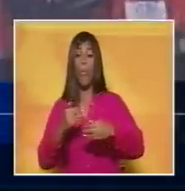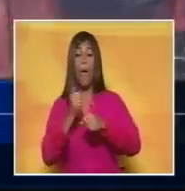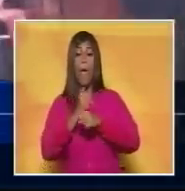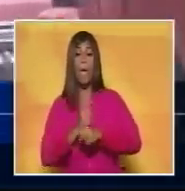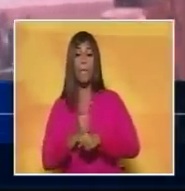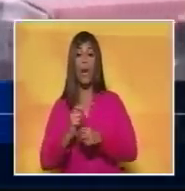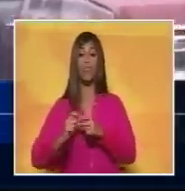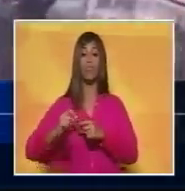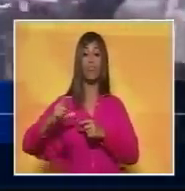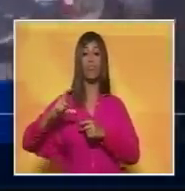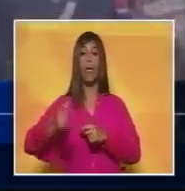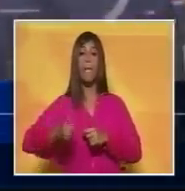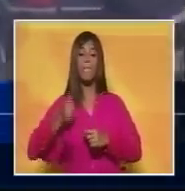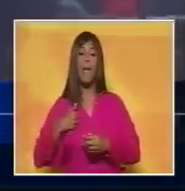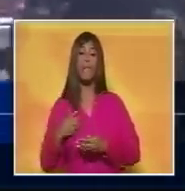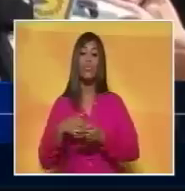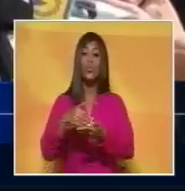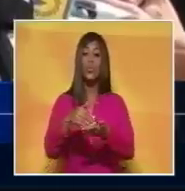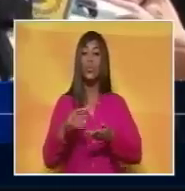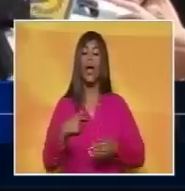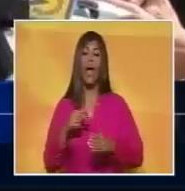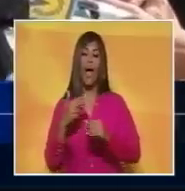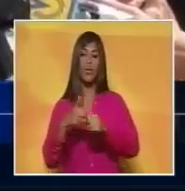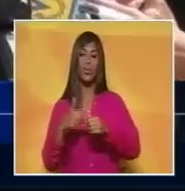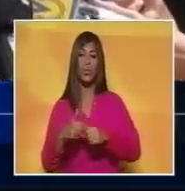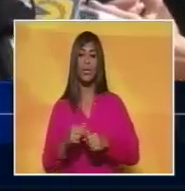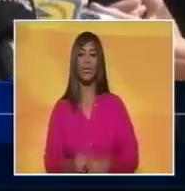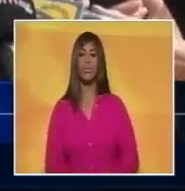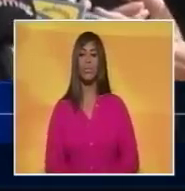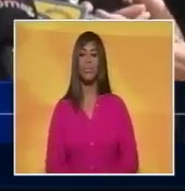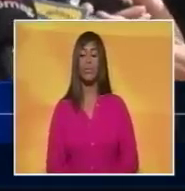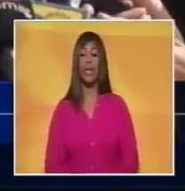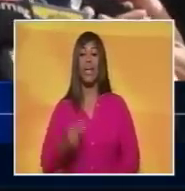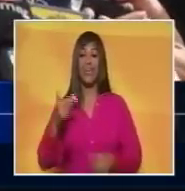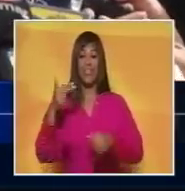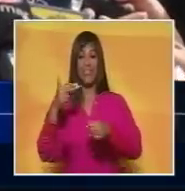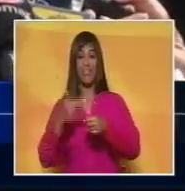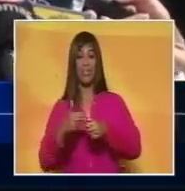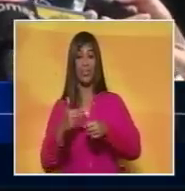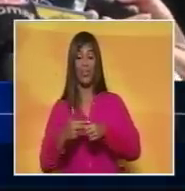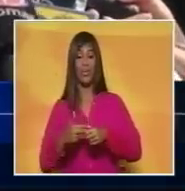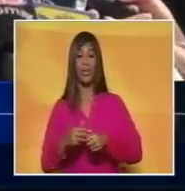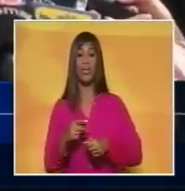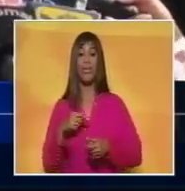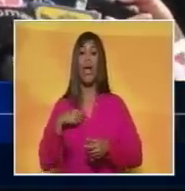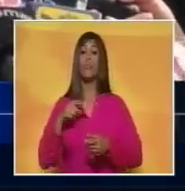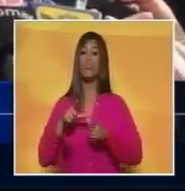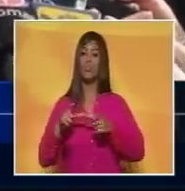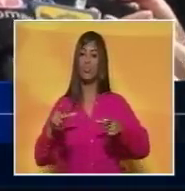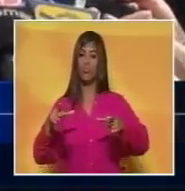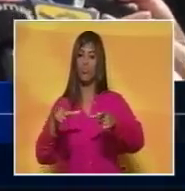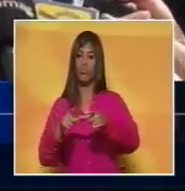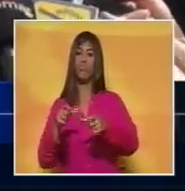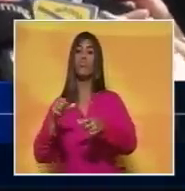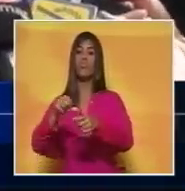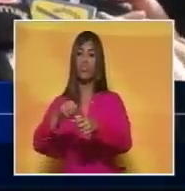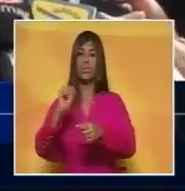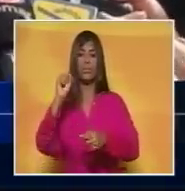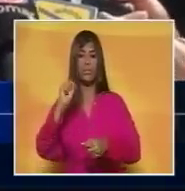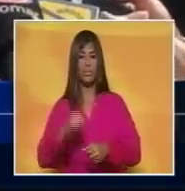espera incrementar la capacidad de entrega. Desde el palito, el combustible está llegando al llenadero, pero